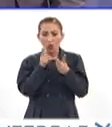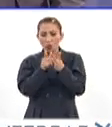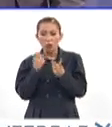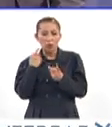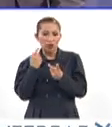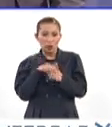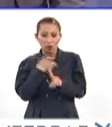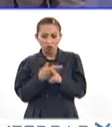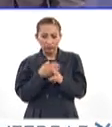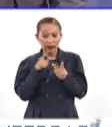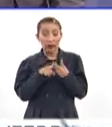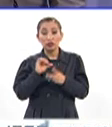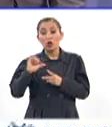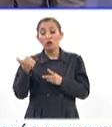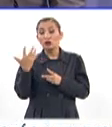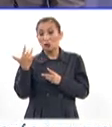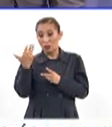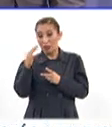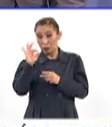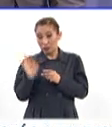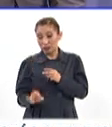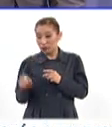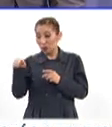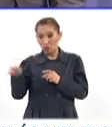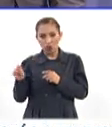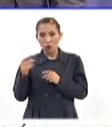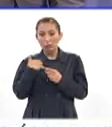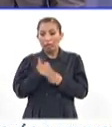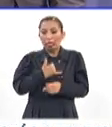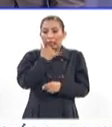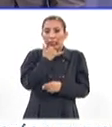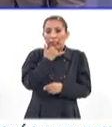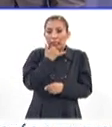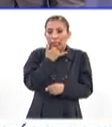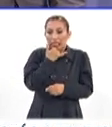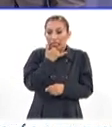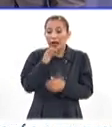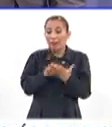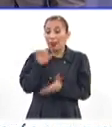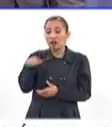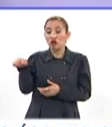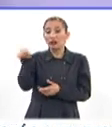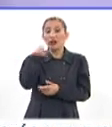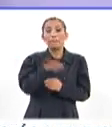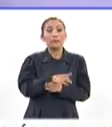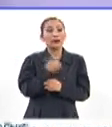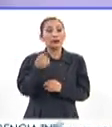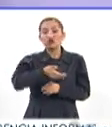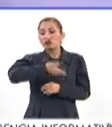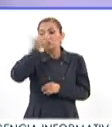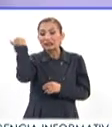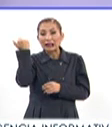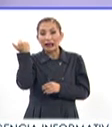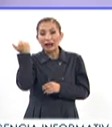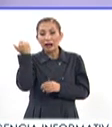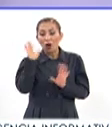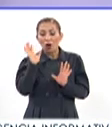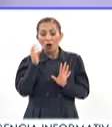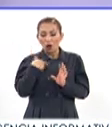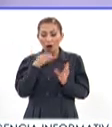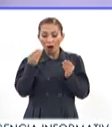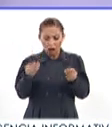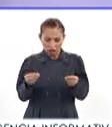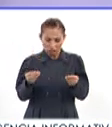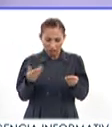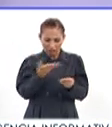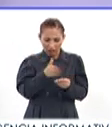políticos, autoridades. Y el otro 50% que no fue intencional, sino por error, la mayoría fue porque no sabían, o dejaron la